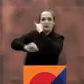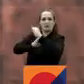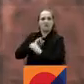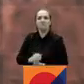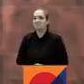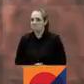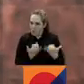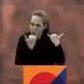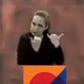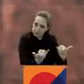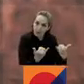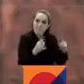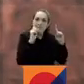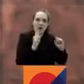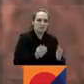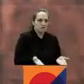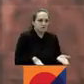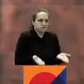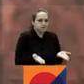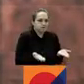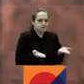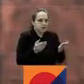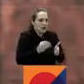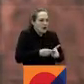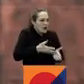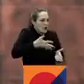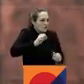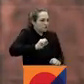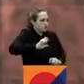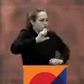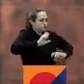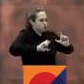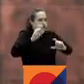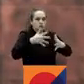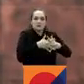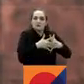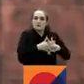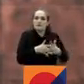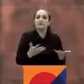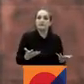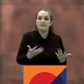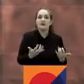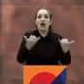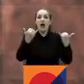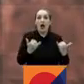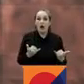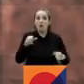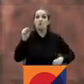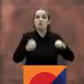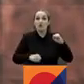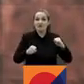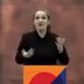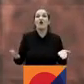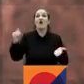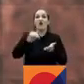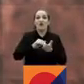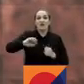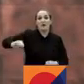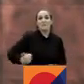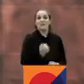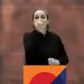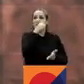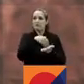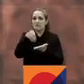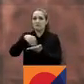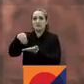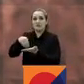precios de los insumos está subiendo, por supuesto, de manera elevada los costos del arroz. Nueva amenaza de la canasta familiar, este miércoles 20